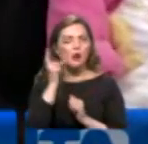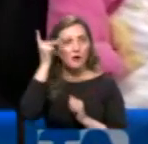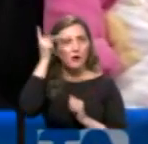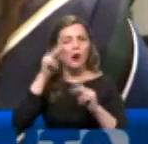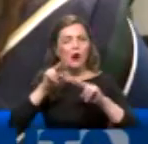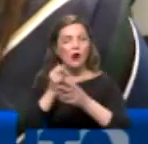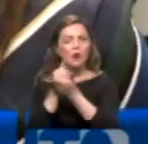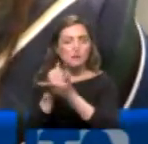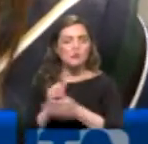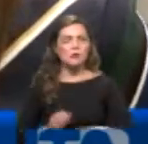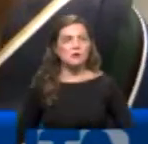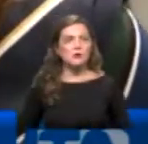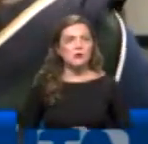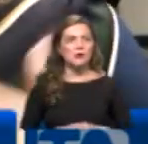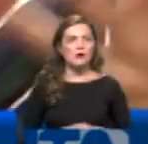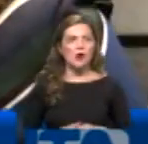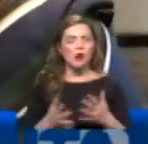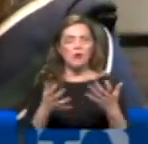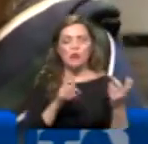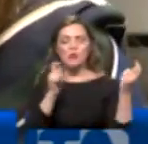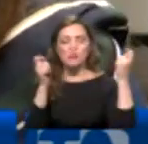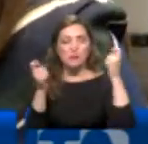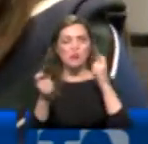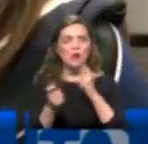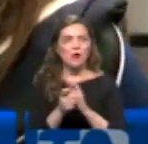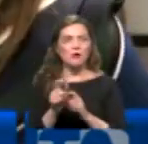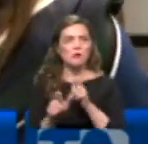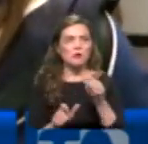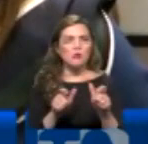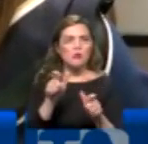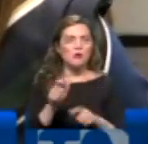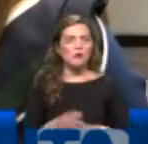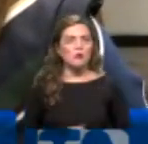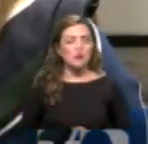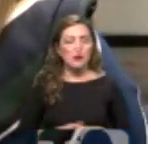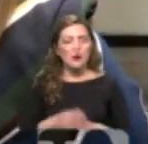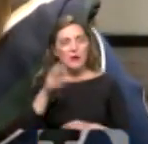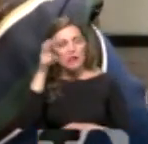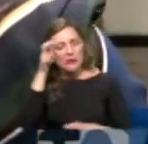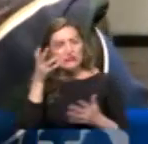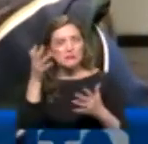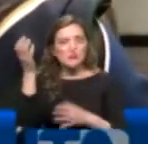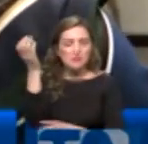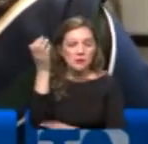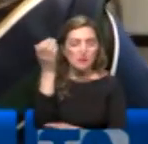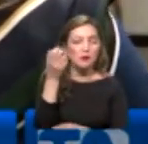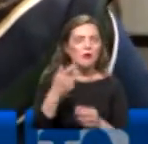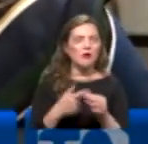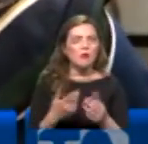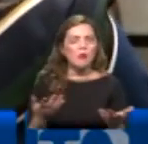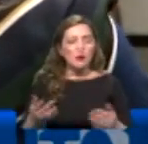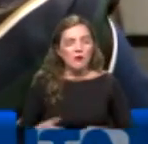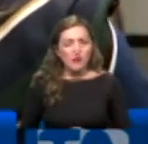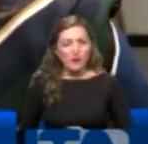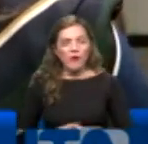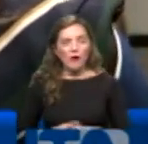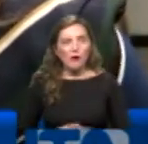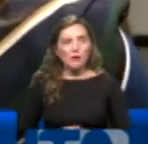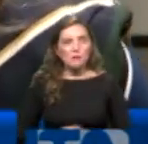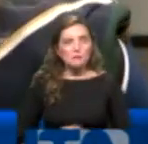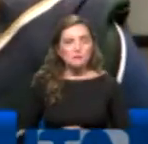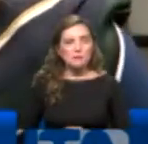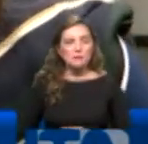padres. Hemos querido darle un giro para que la gente pues no piense que la reina de Quito es únicamente un